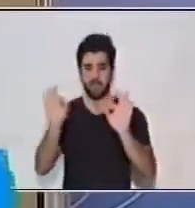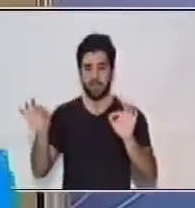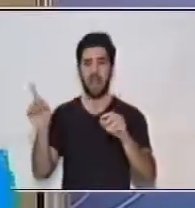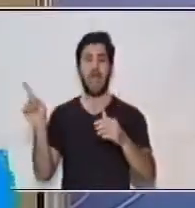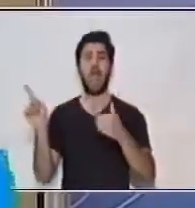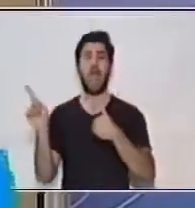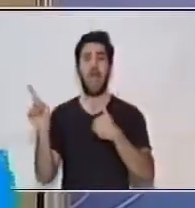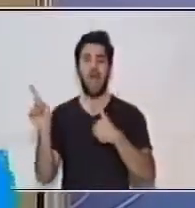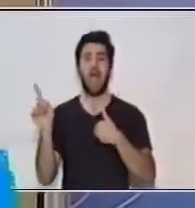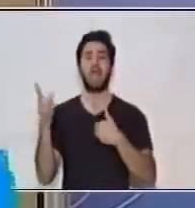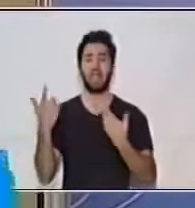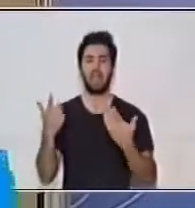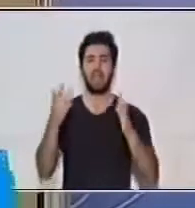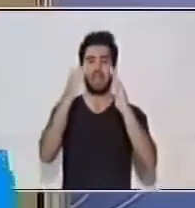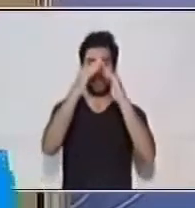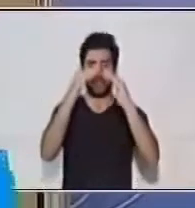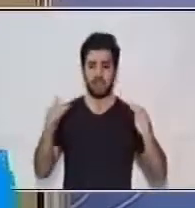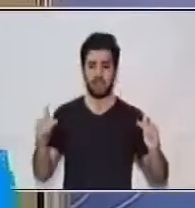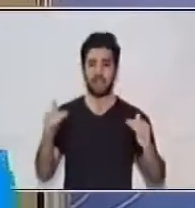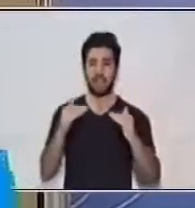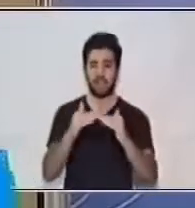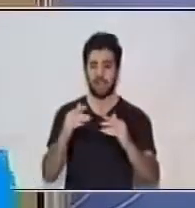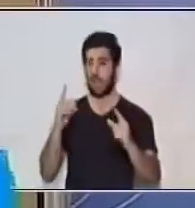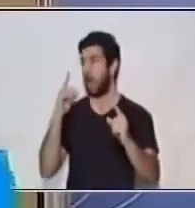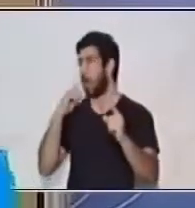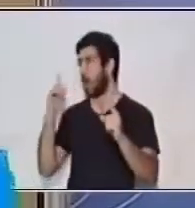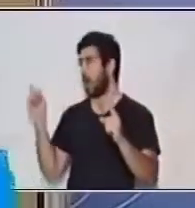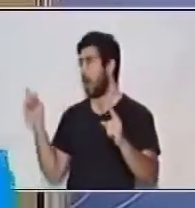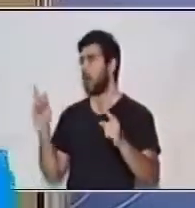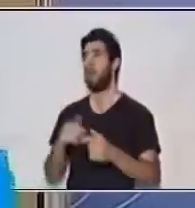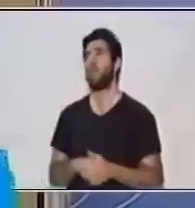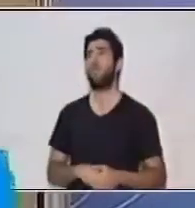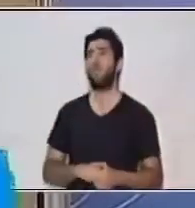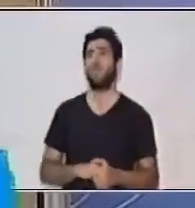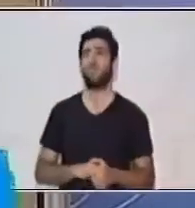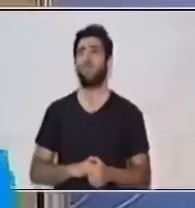triángulo y cada uno de sus lados, en este caso cateto,